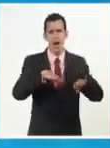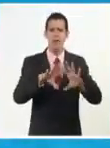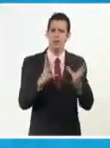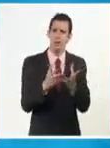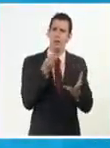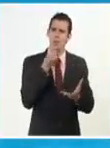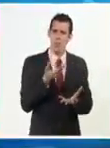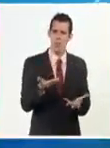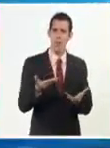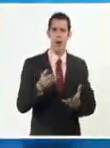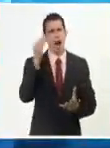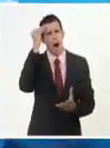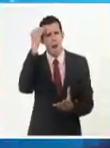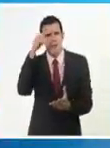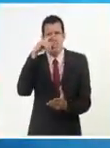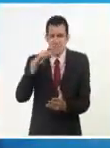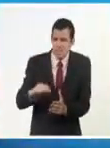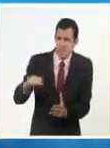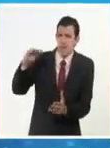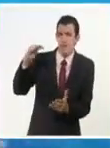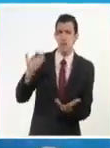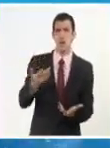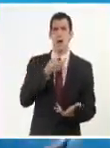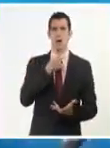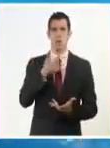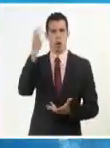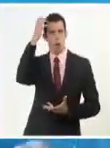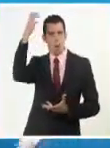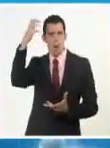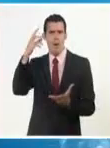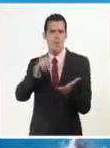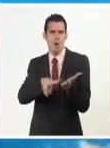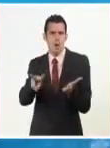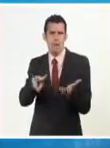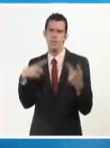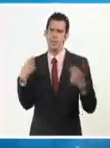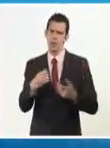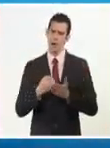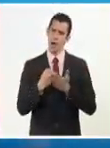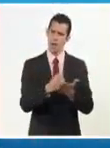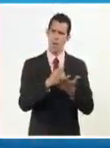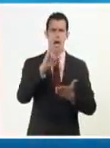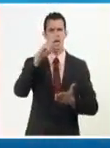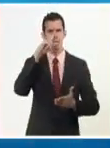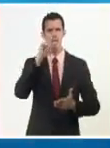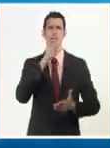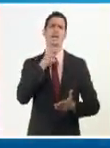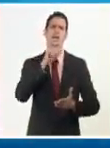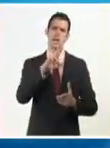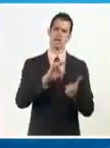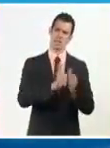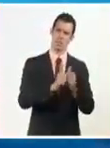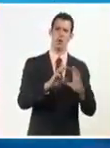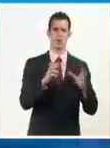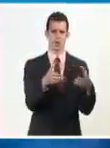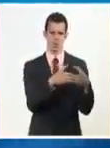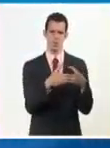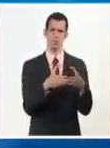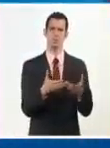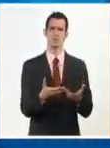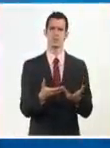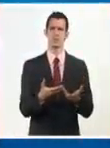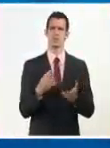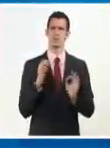gobiernos locales deben ayudar al INDER y no dejar solo al organismo deportivo en este empeño. Quizás por tradición,